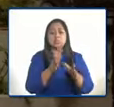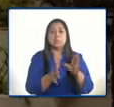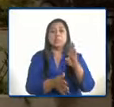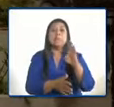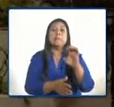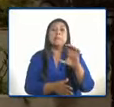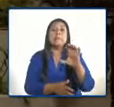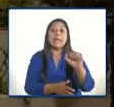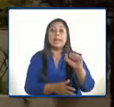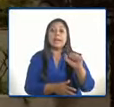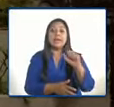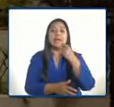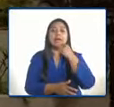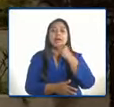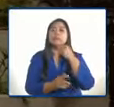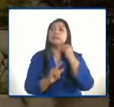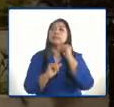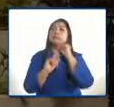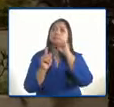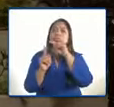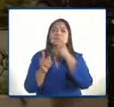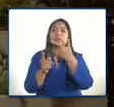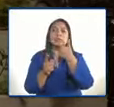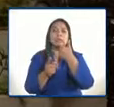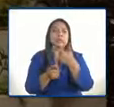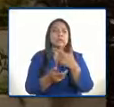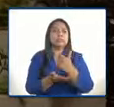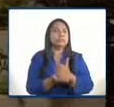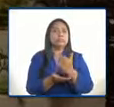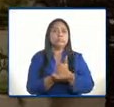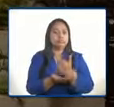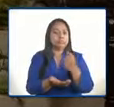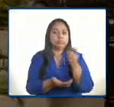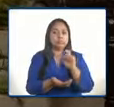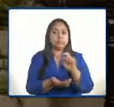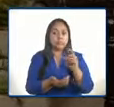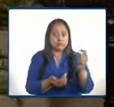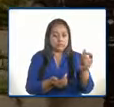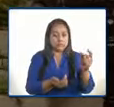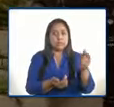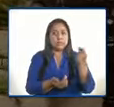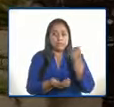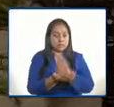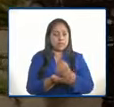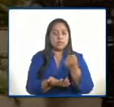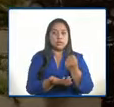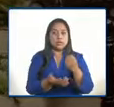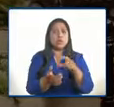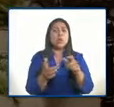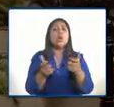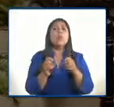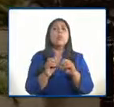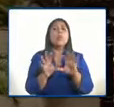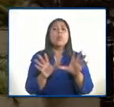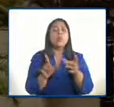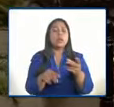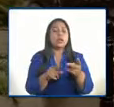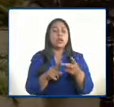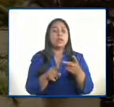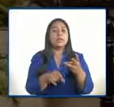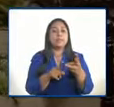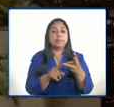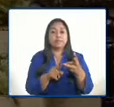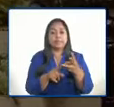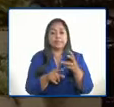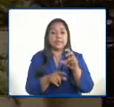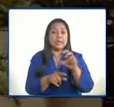ha posibilitado de que se les dé el pasaporte antes. ¿Que me pudiera aclarar eso? En el tema de las